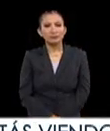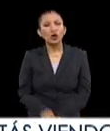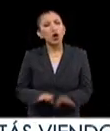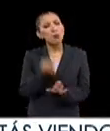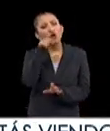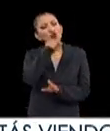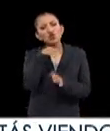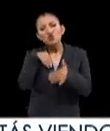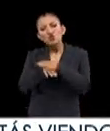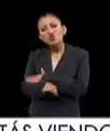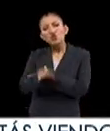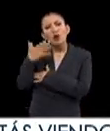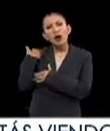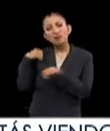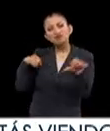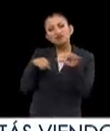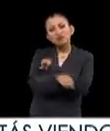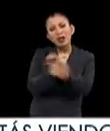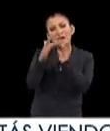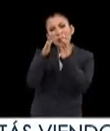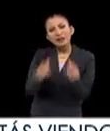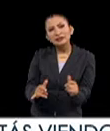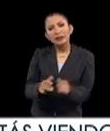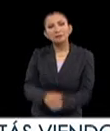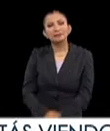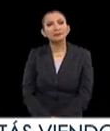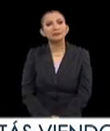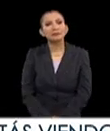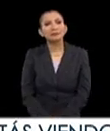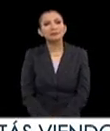¿Cómo fue que entraste a este intercambio con Francia?